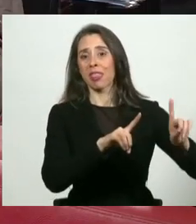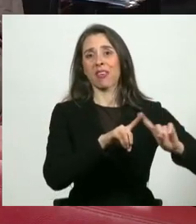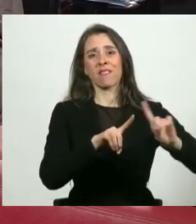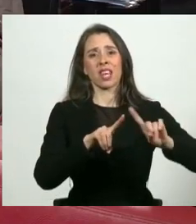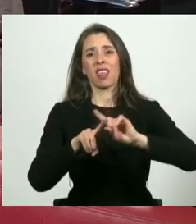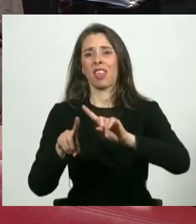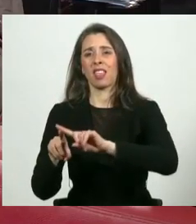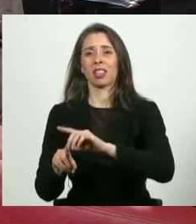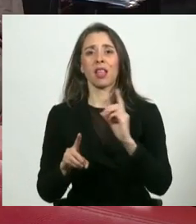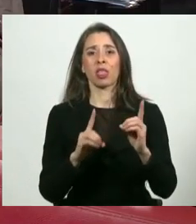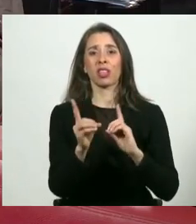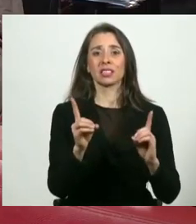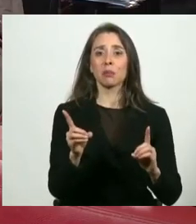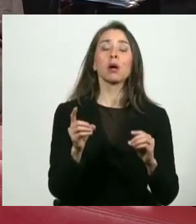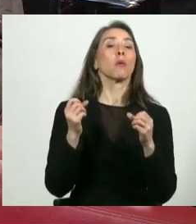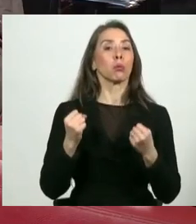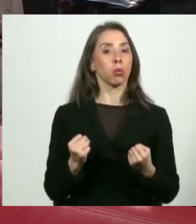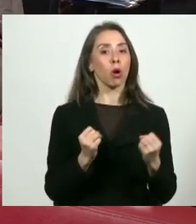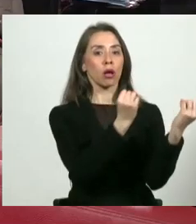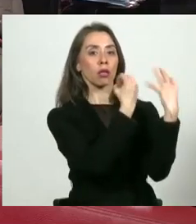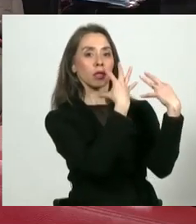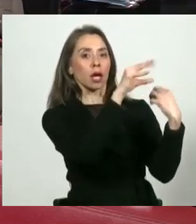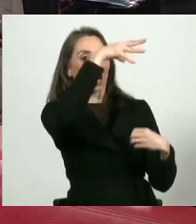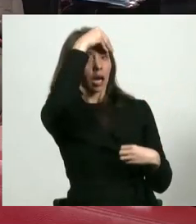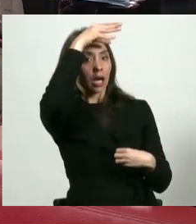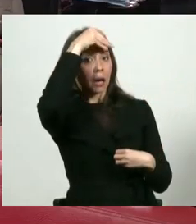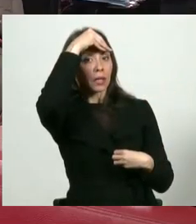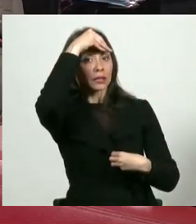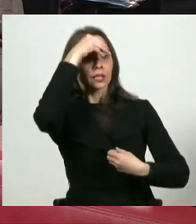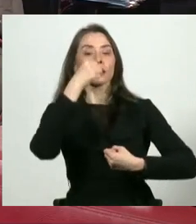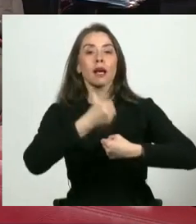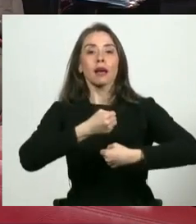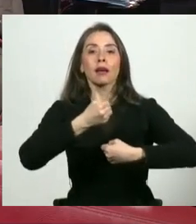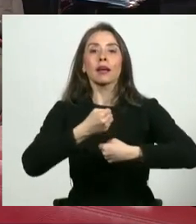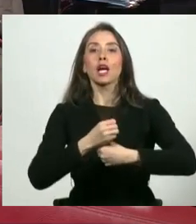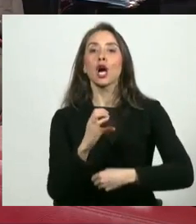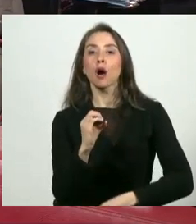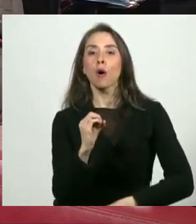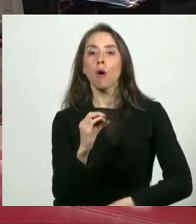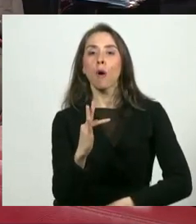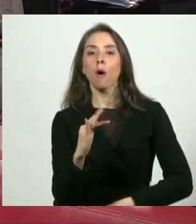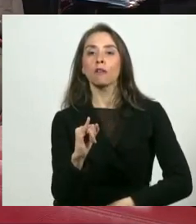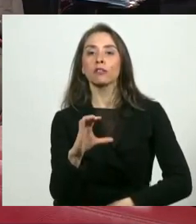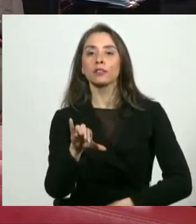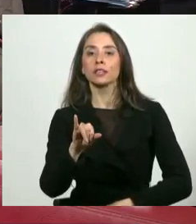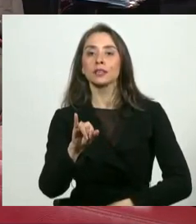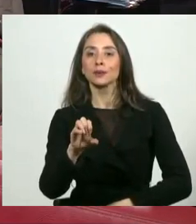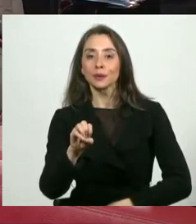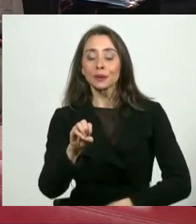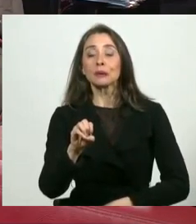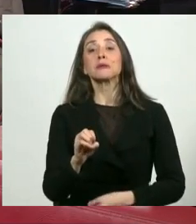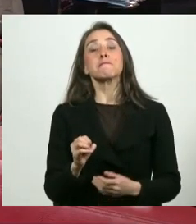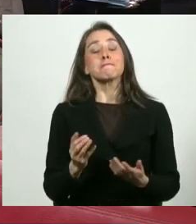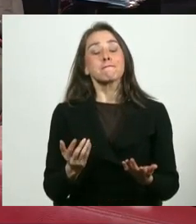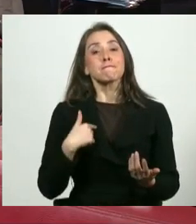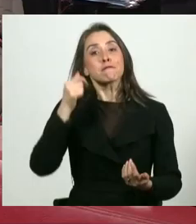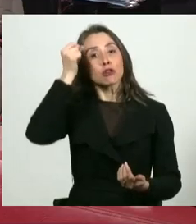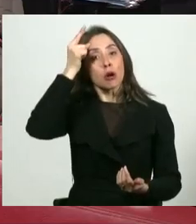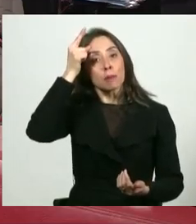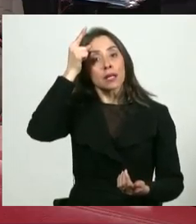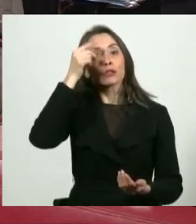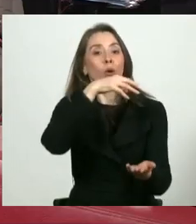discapacidades puedan ser capacitadas en oficios, ¿ya? Y entiendo que